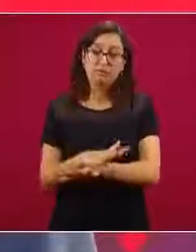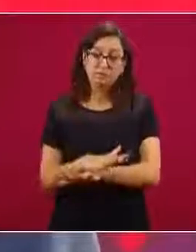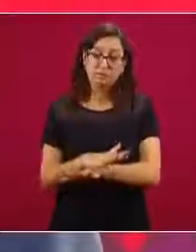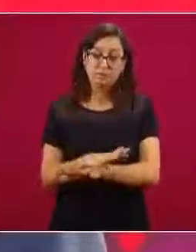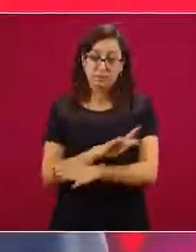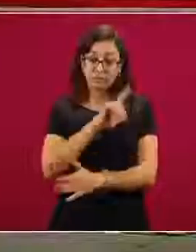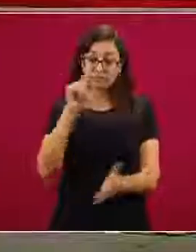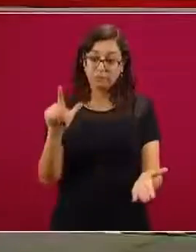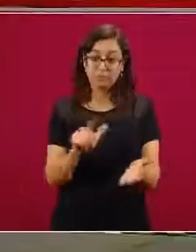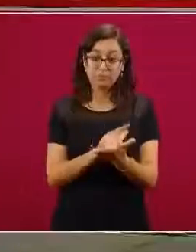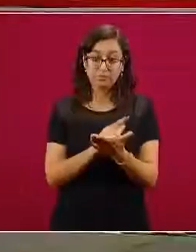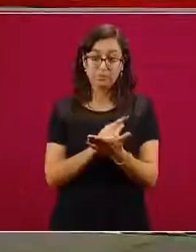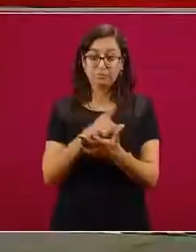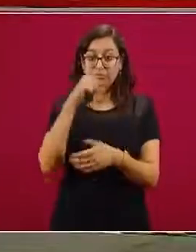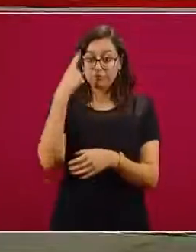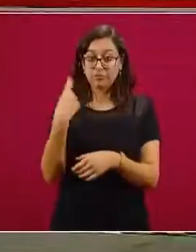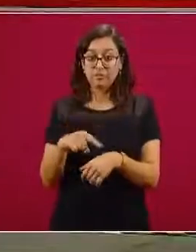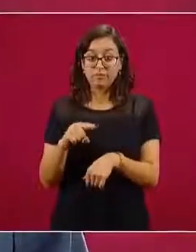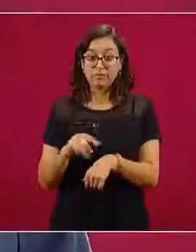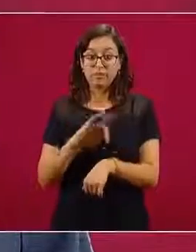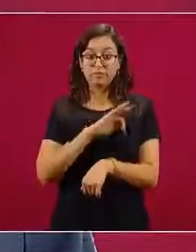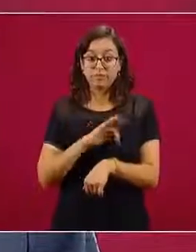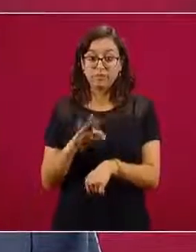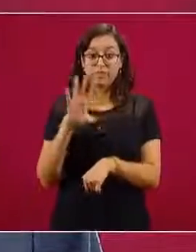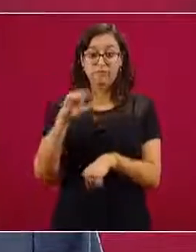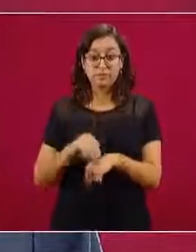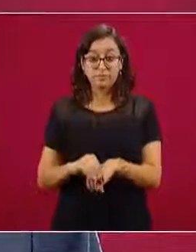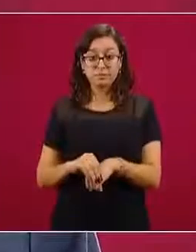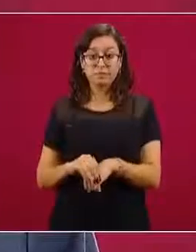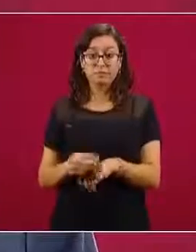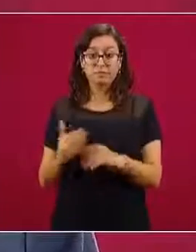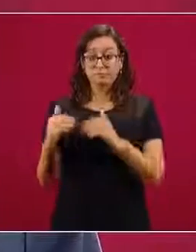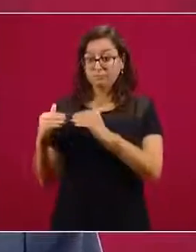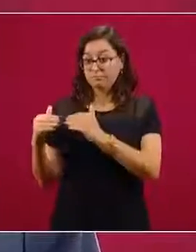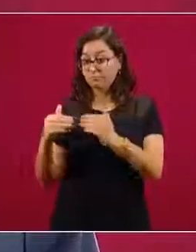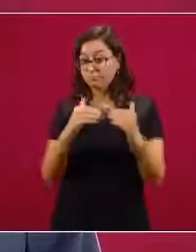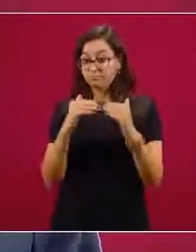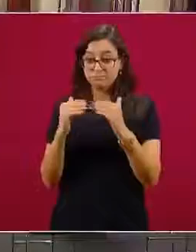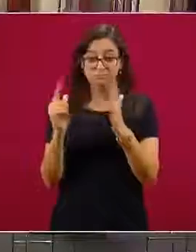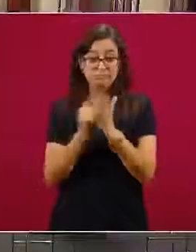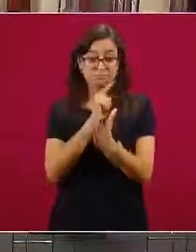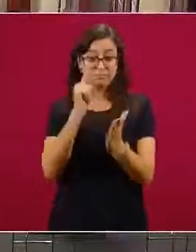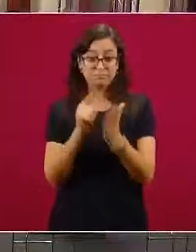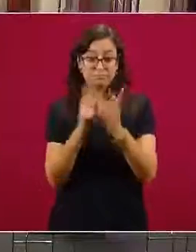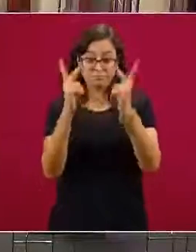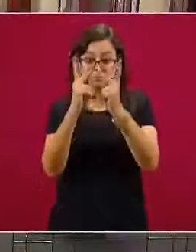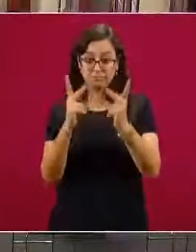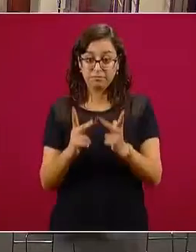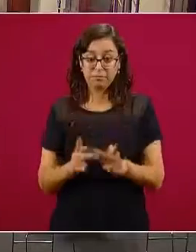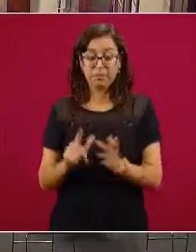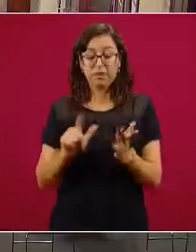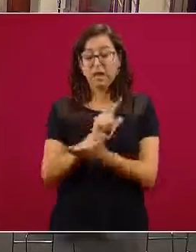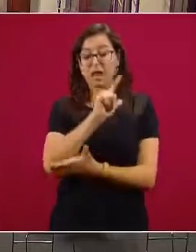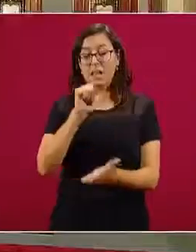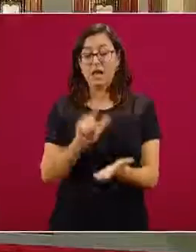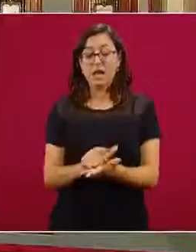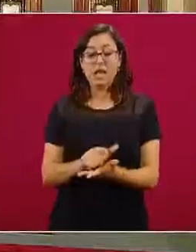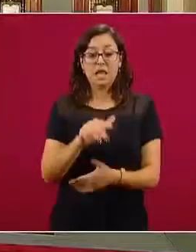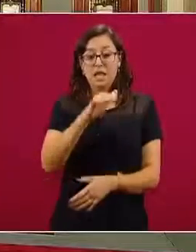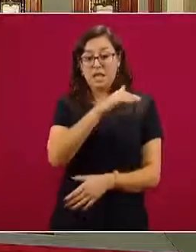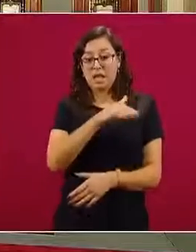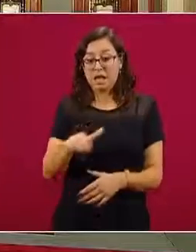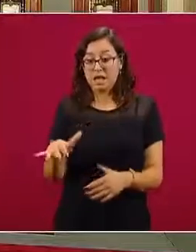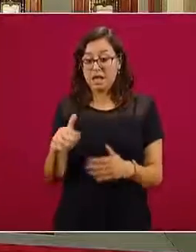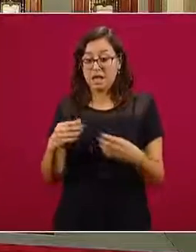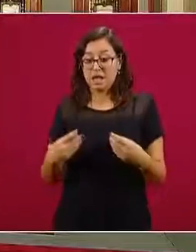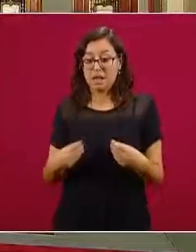modificaciones legales que nos permitan homologar los criterios que tenemos en diferentes leyes, en la Ley General de Asentamientos Humanos, por ejemplo,